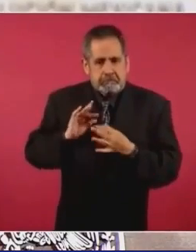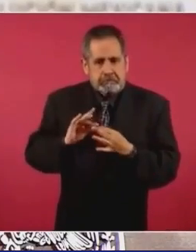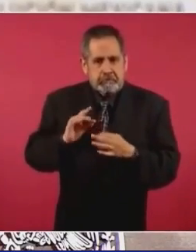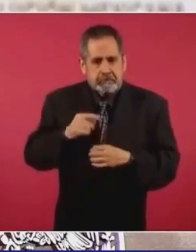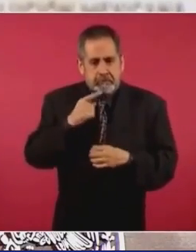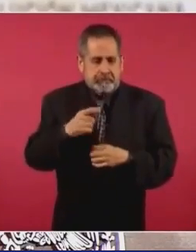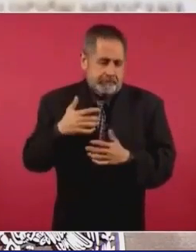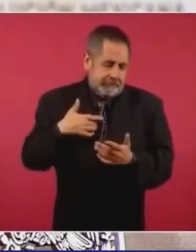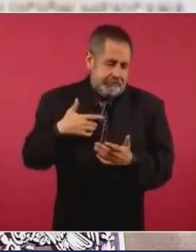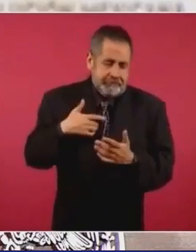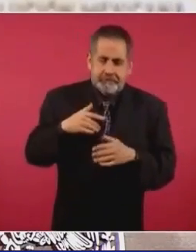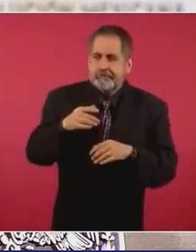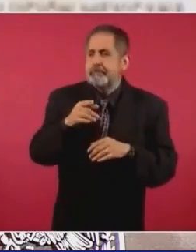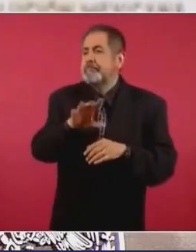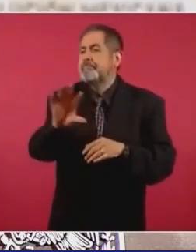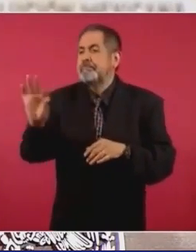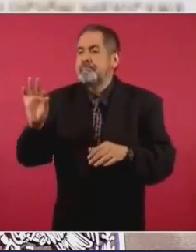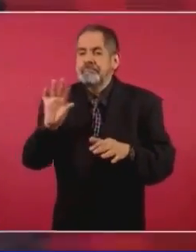tengo